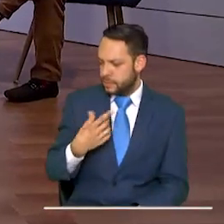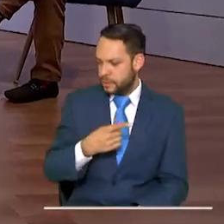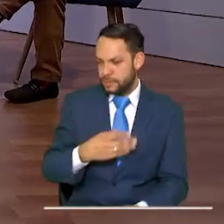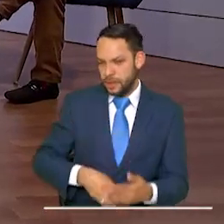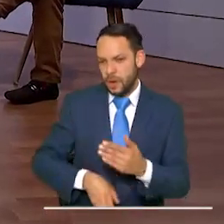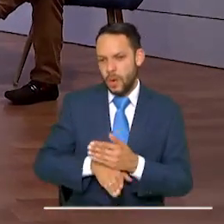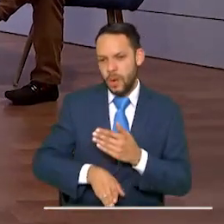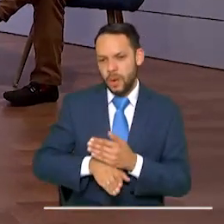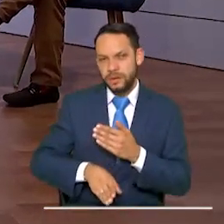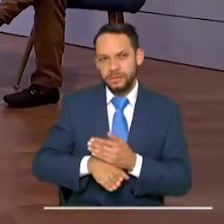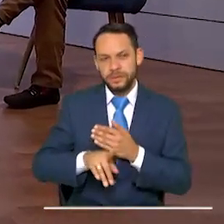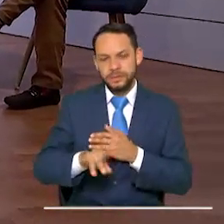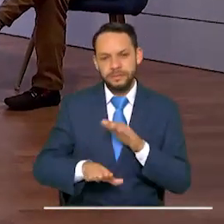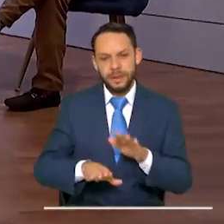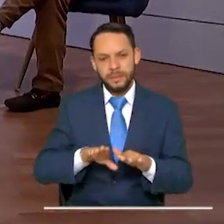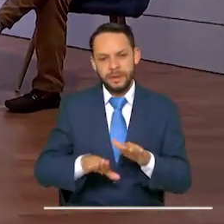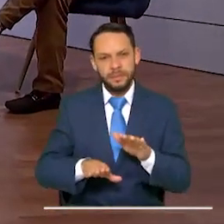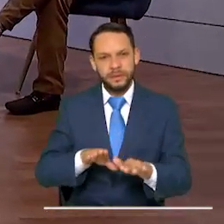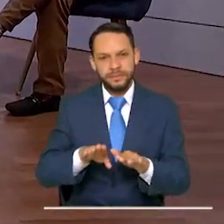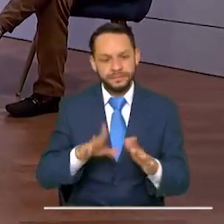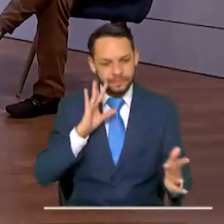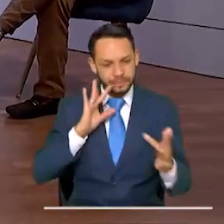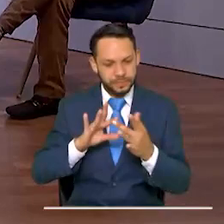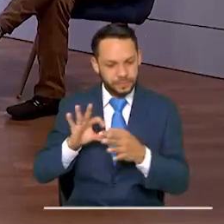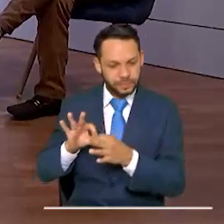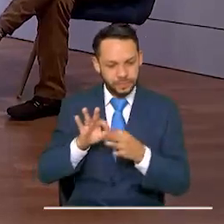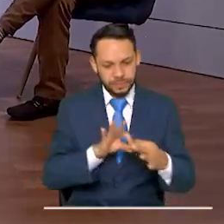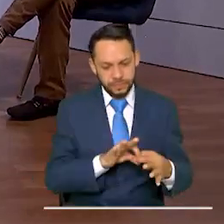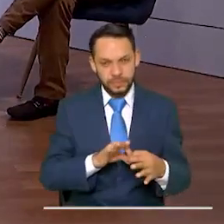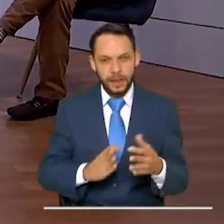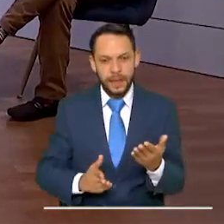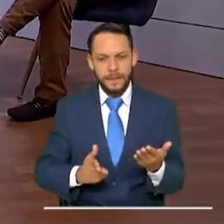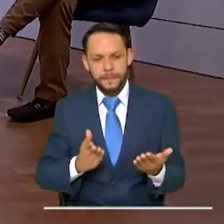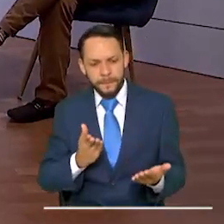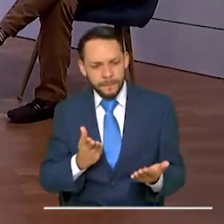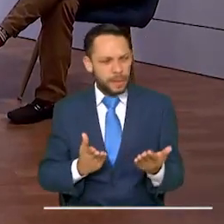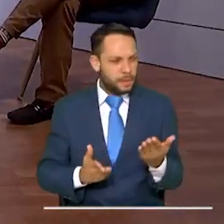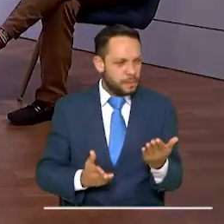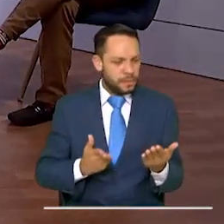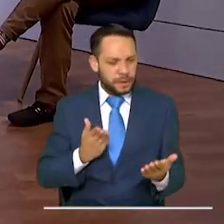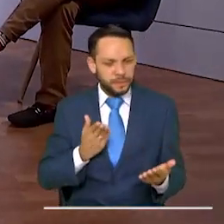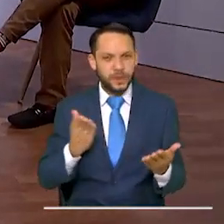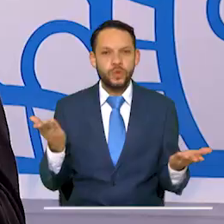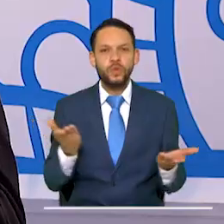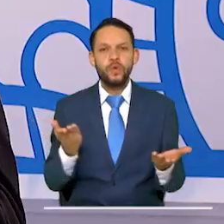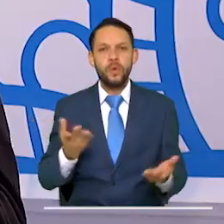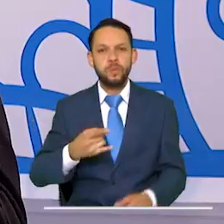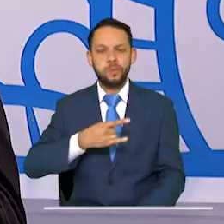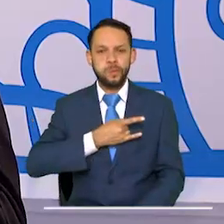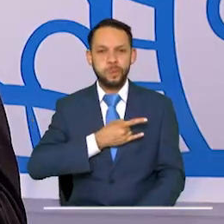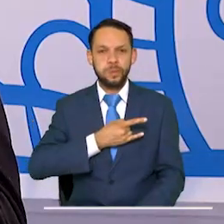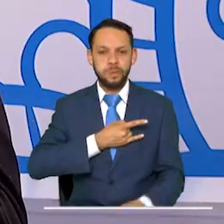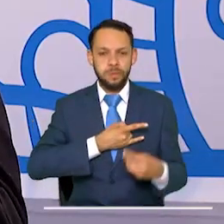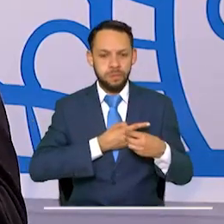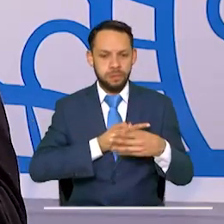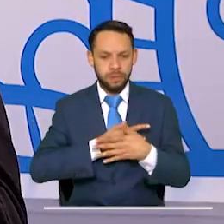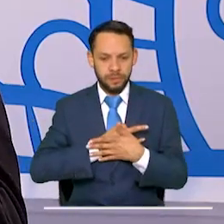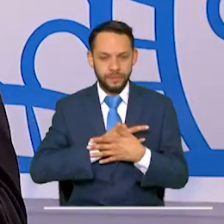parecen importantes, y es el primero: desde la Universidad de Caldas hemos